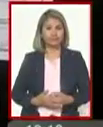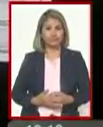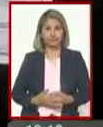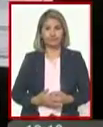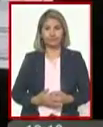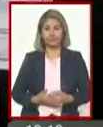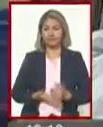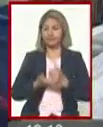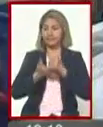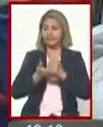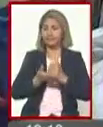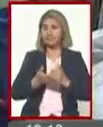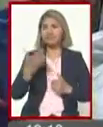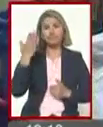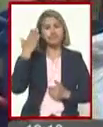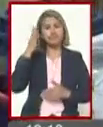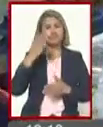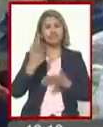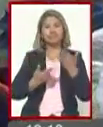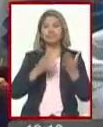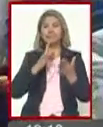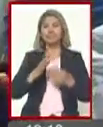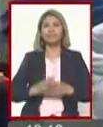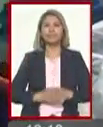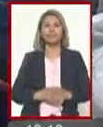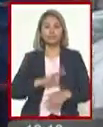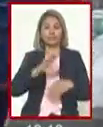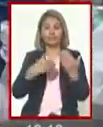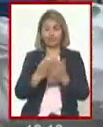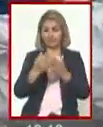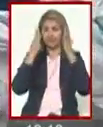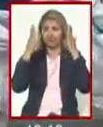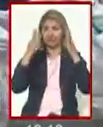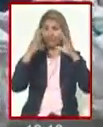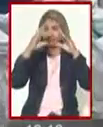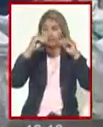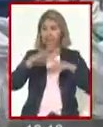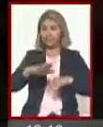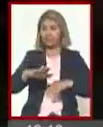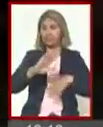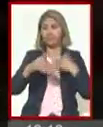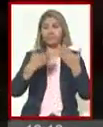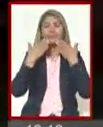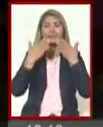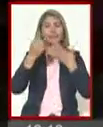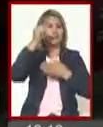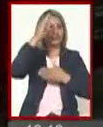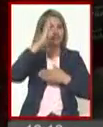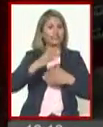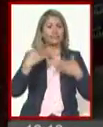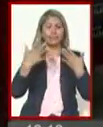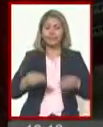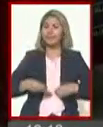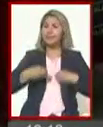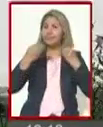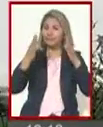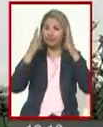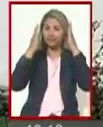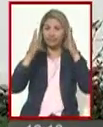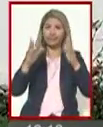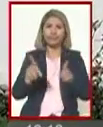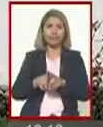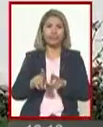La ayuda, digamos. ¿Está recibiendo toda la atención el menor? Sí, gracias a Dios, mire, está recibiendo,